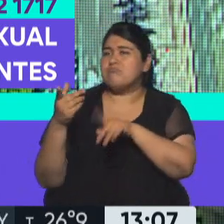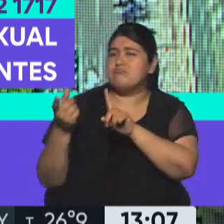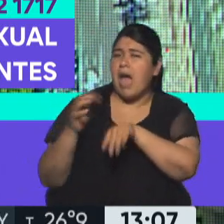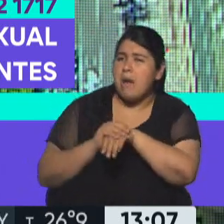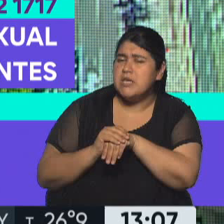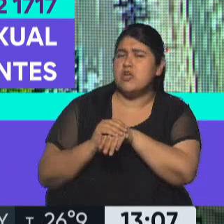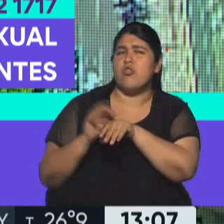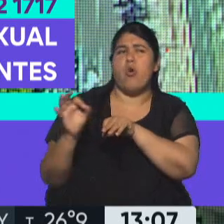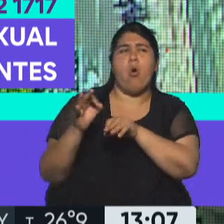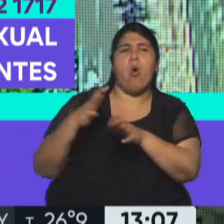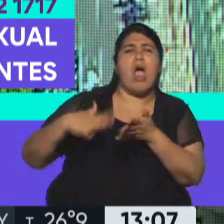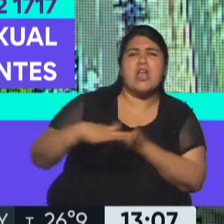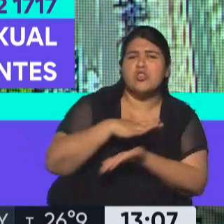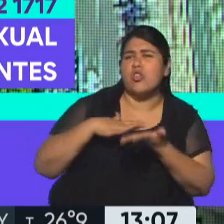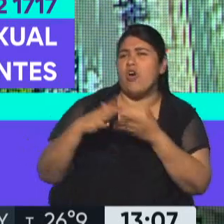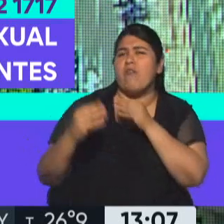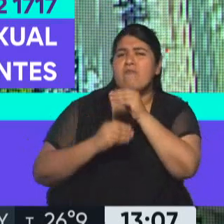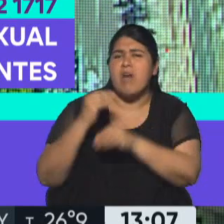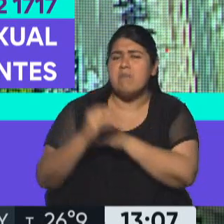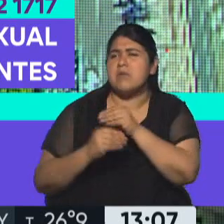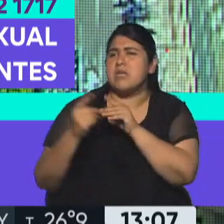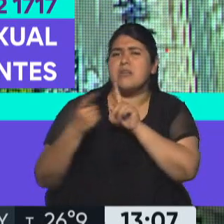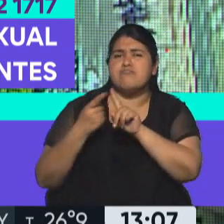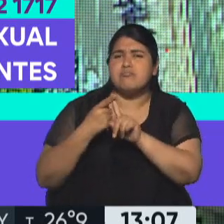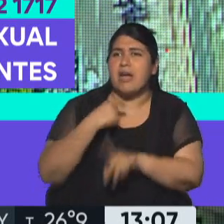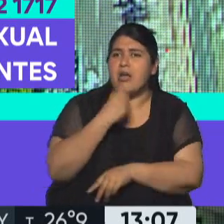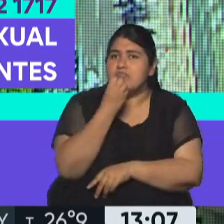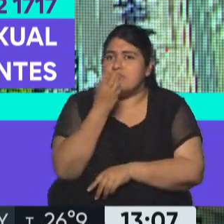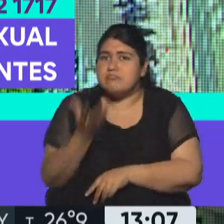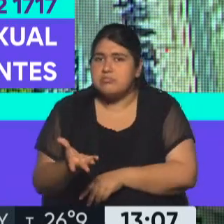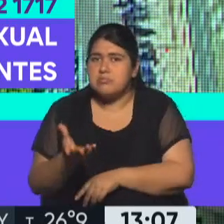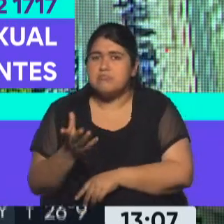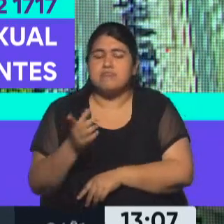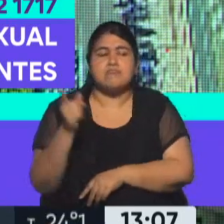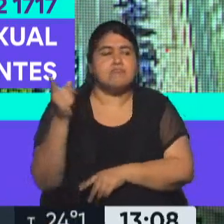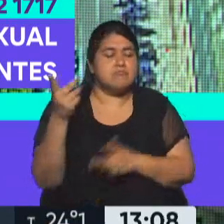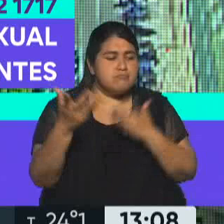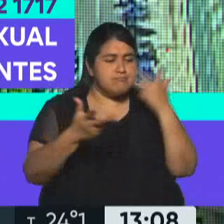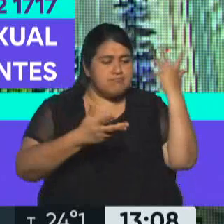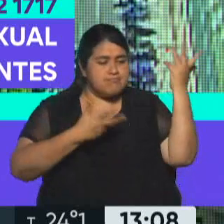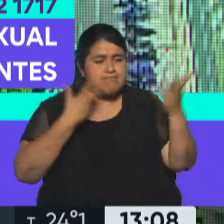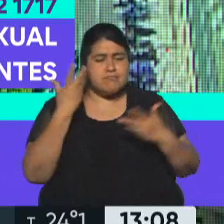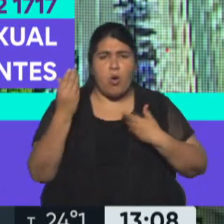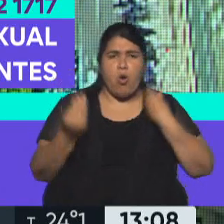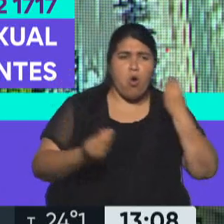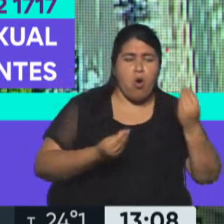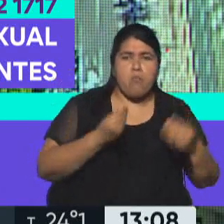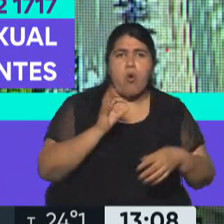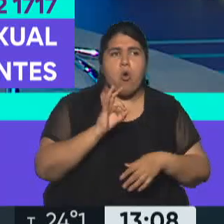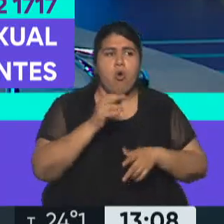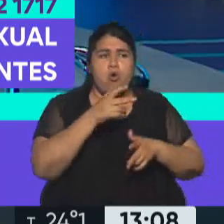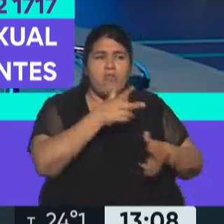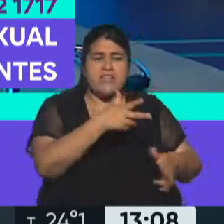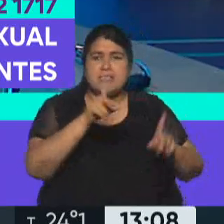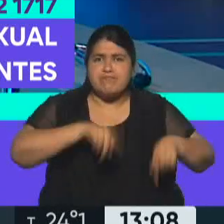pasa que el entorno o no sabe cómo detectar esta situación, no sabe qué decir. Sí, o lo niega, ¿no? Porque